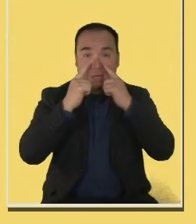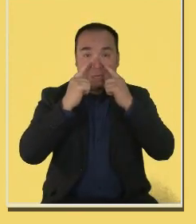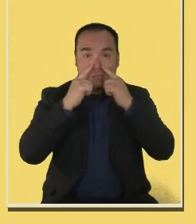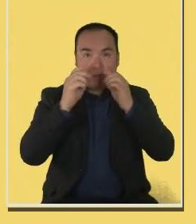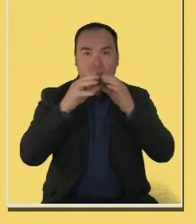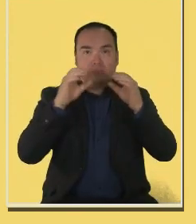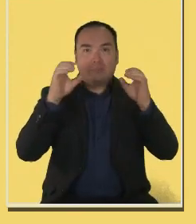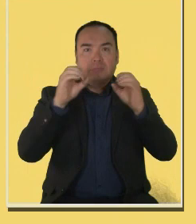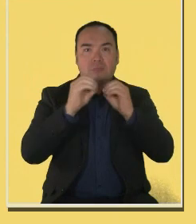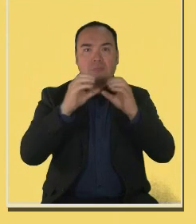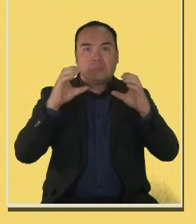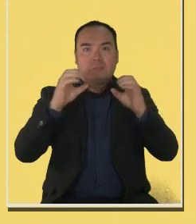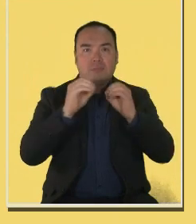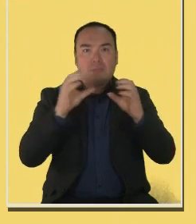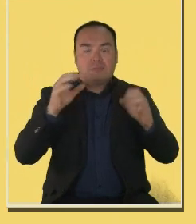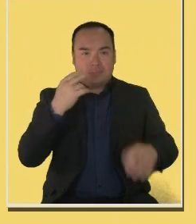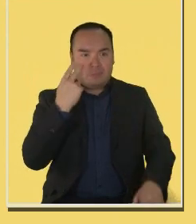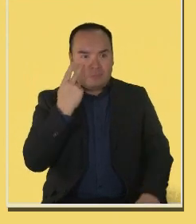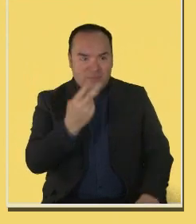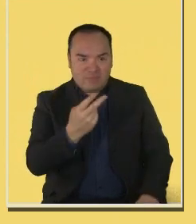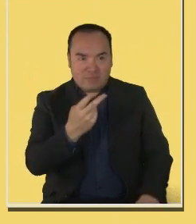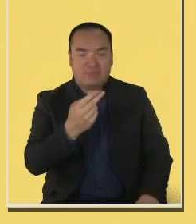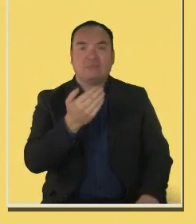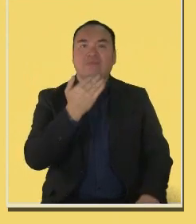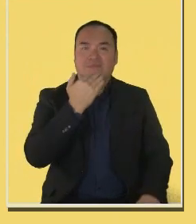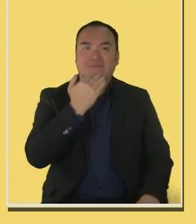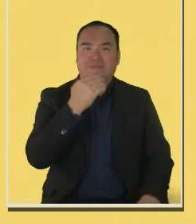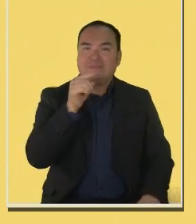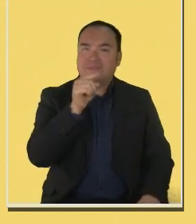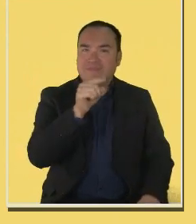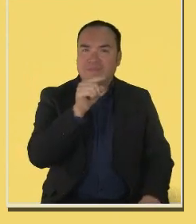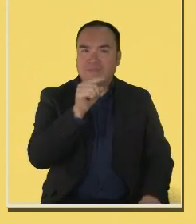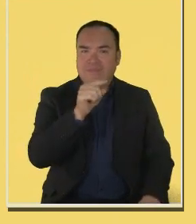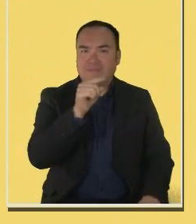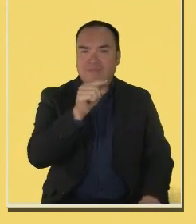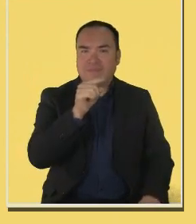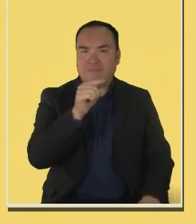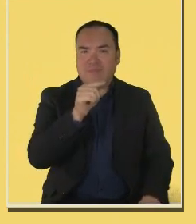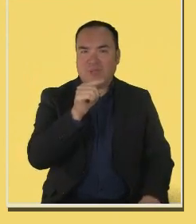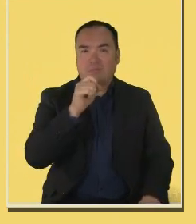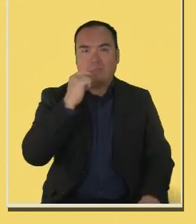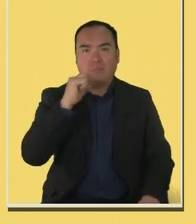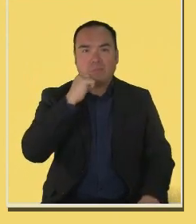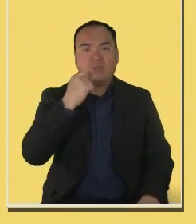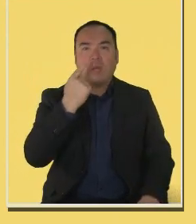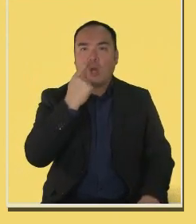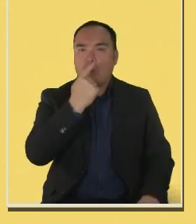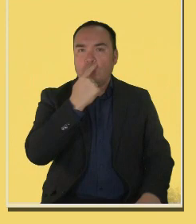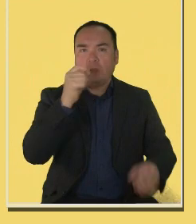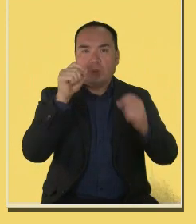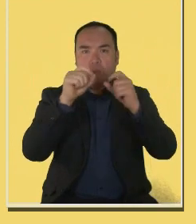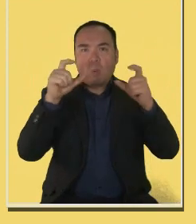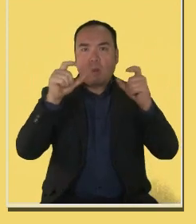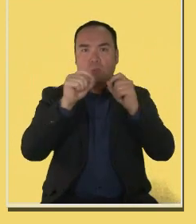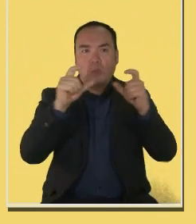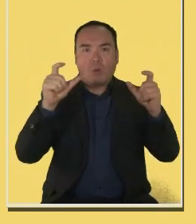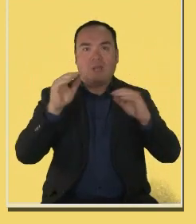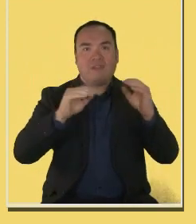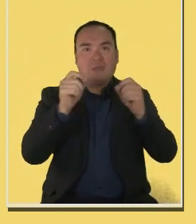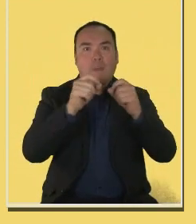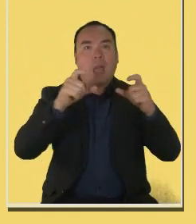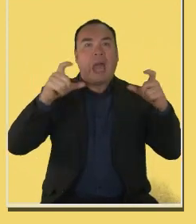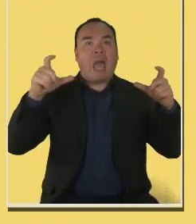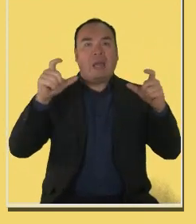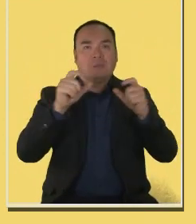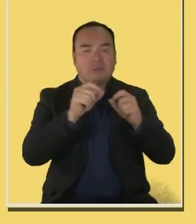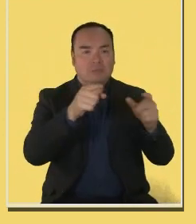estamos familiarizados con esto, que es la apertura de los orificios de la nariz, también de manera exagerada, porque